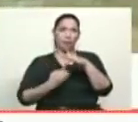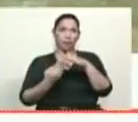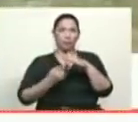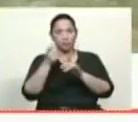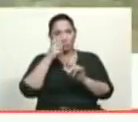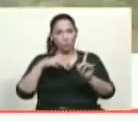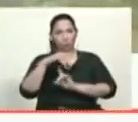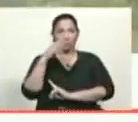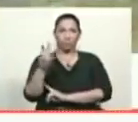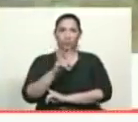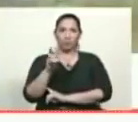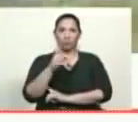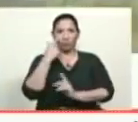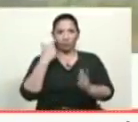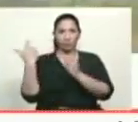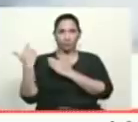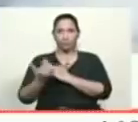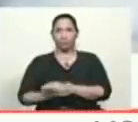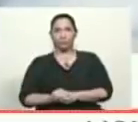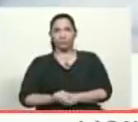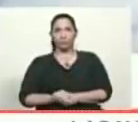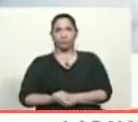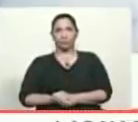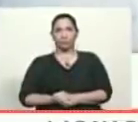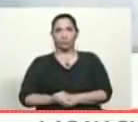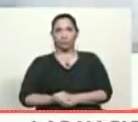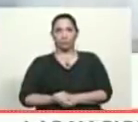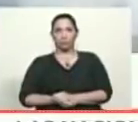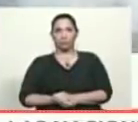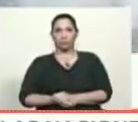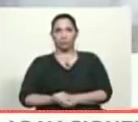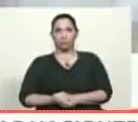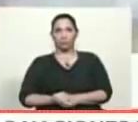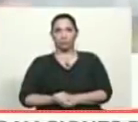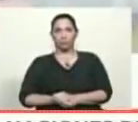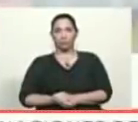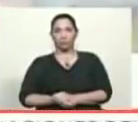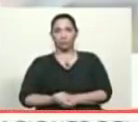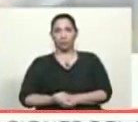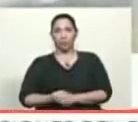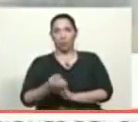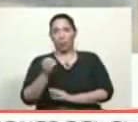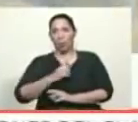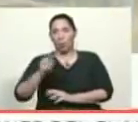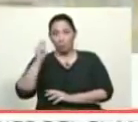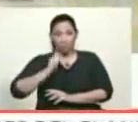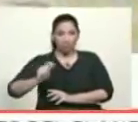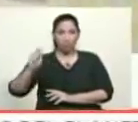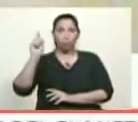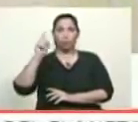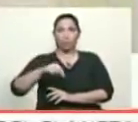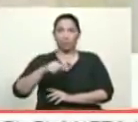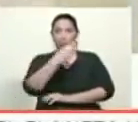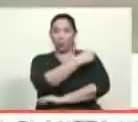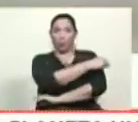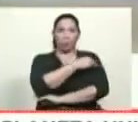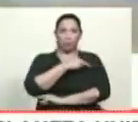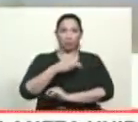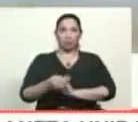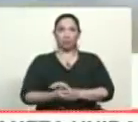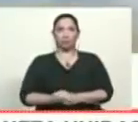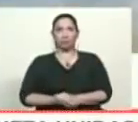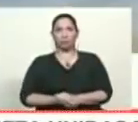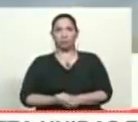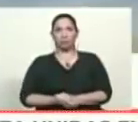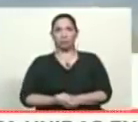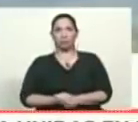pueblo venezolano. Entonces, esto fue en la ciudad de Barcelona. Y en Ocumare del Tuy, pues también igual, ahí tenemos el hospital de Ocumare del Tuy, también